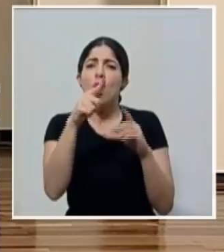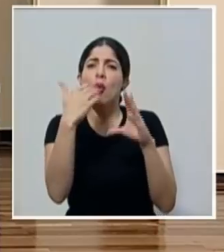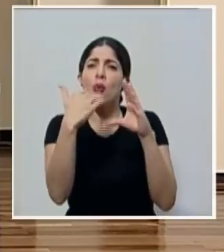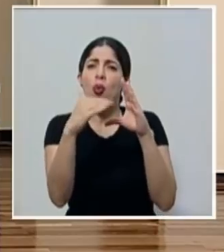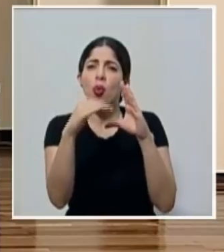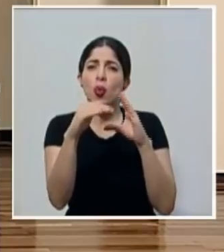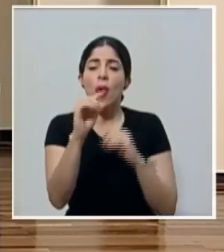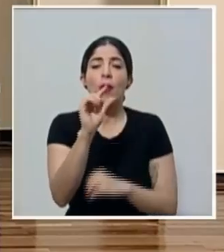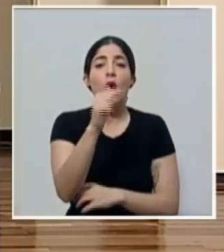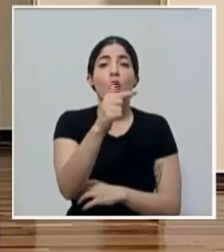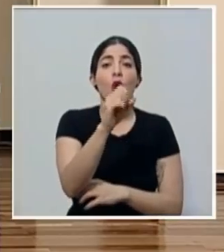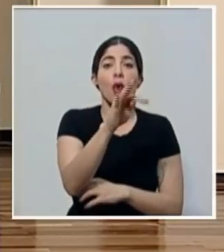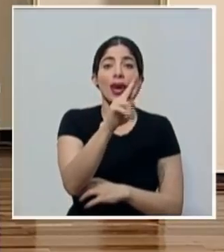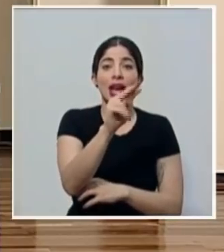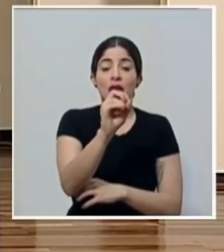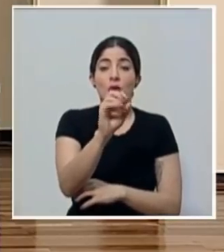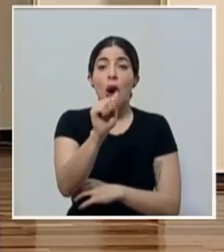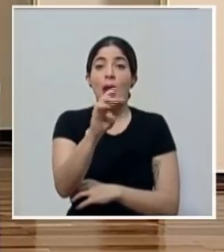sus propuestas es